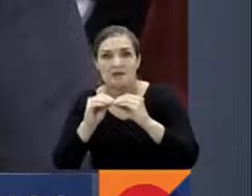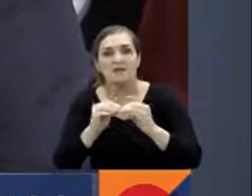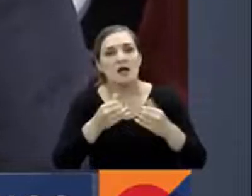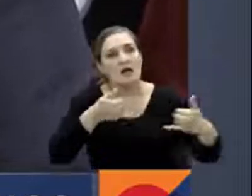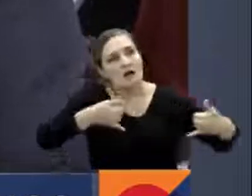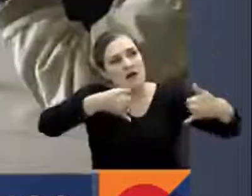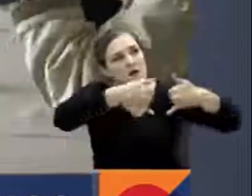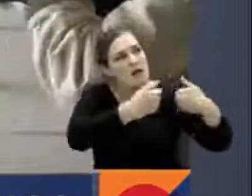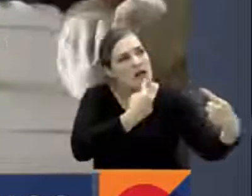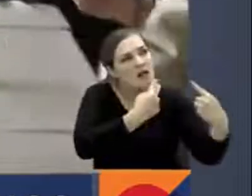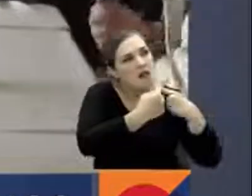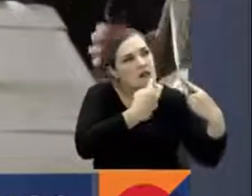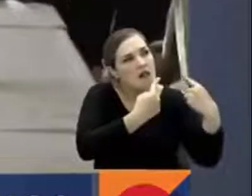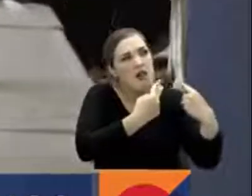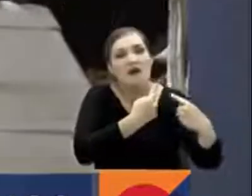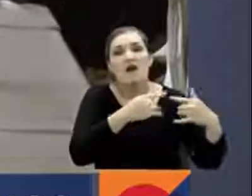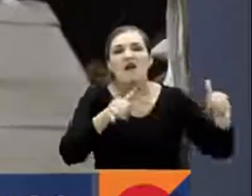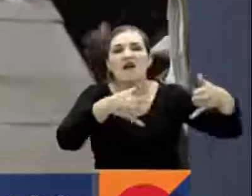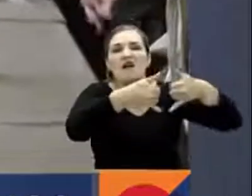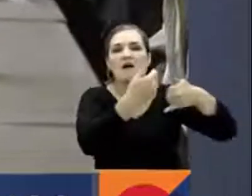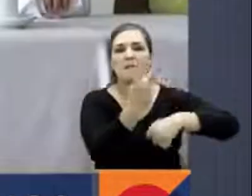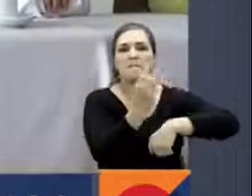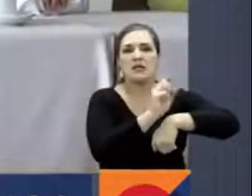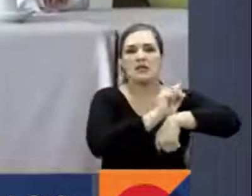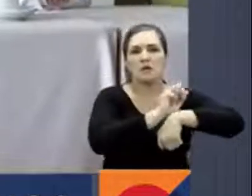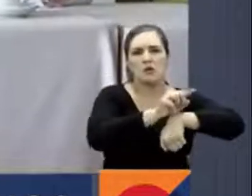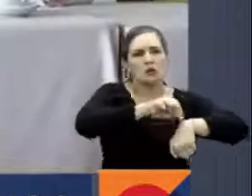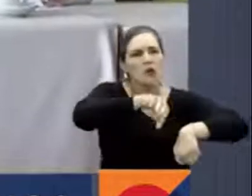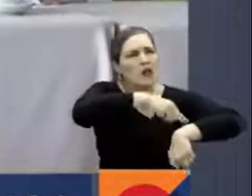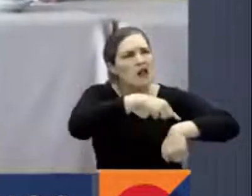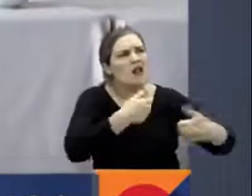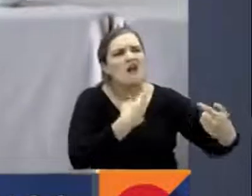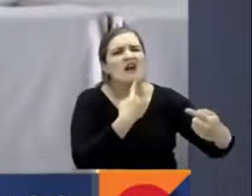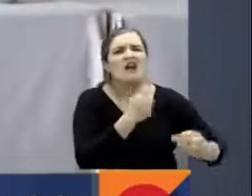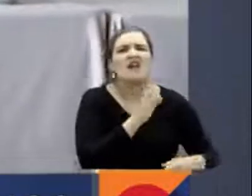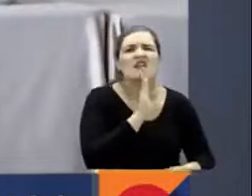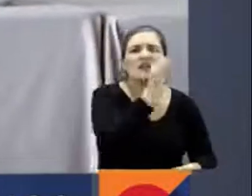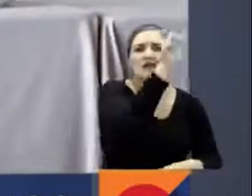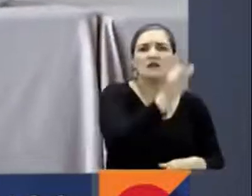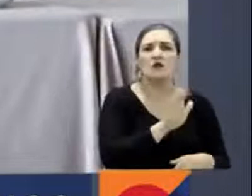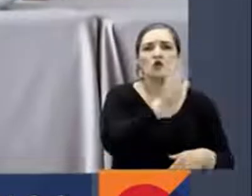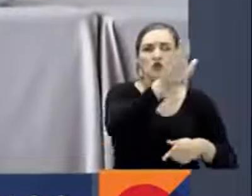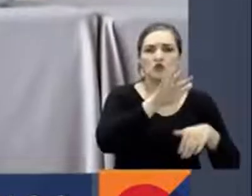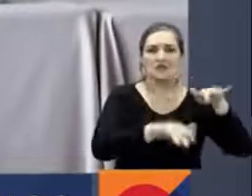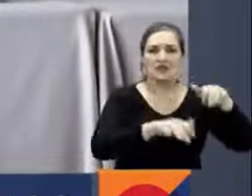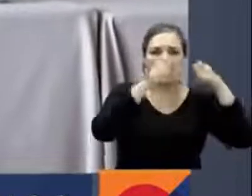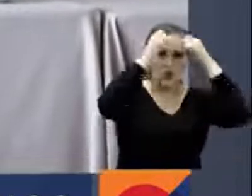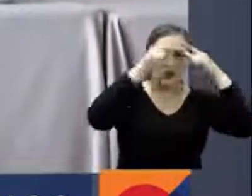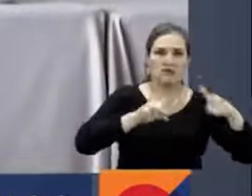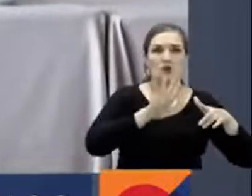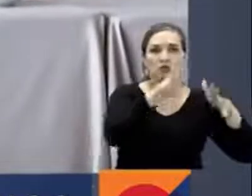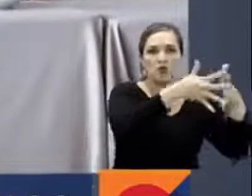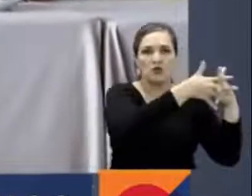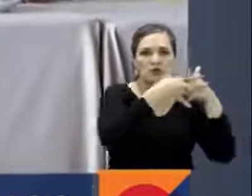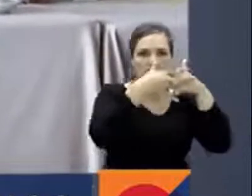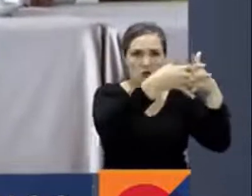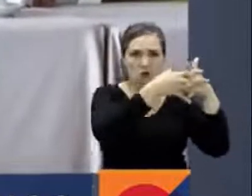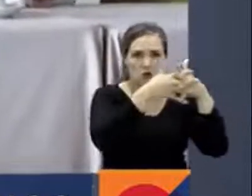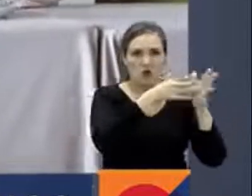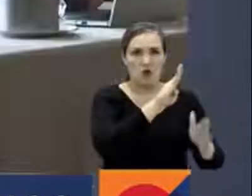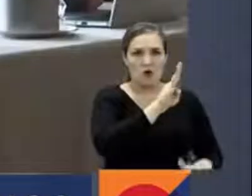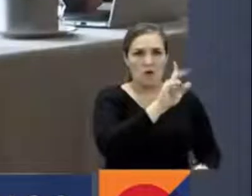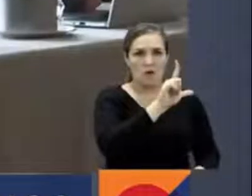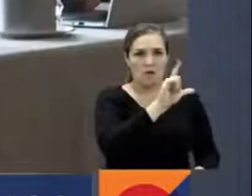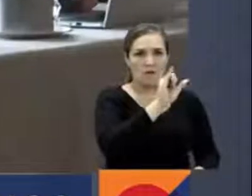minutos con el secretario de Estado de los Estados Unidos, Anthony Blinken. Escribió en su cuenta de Twitter: me expresó sus congratulaciones por nuestra